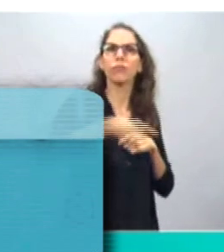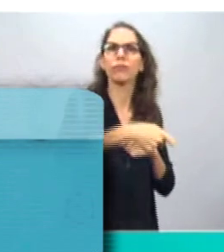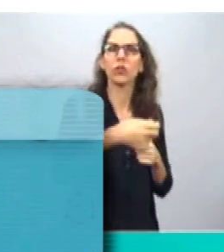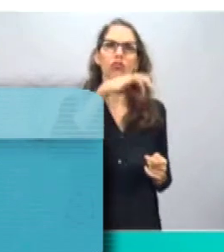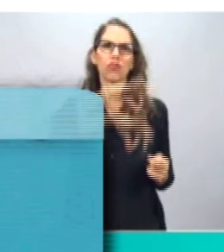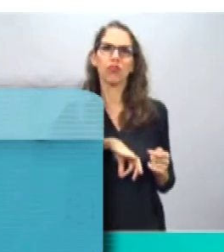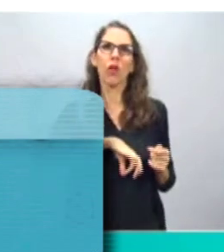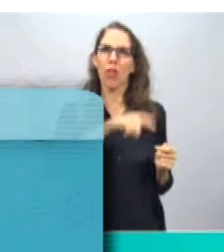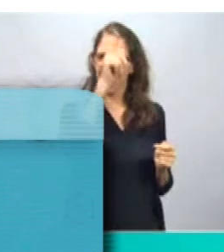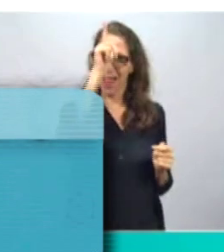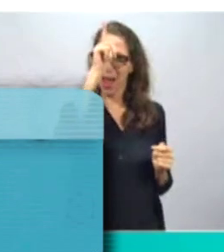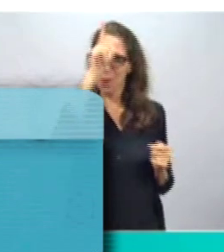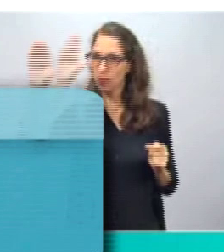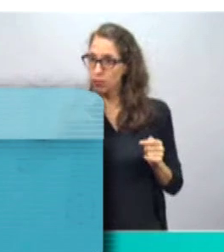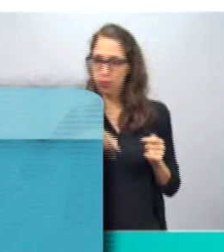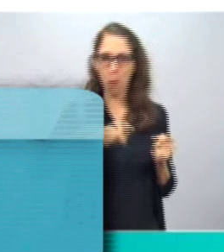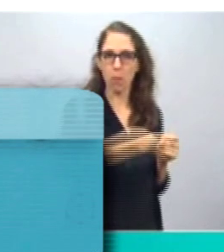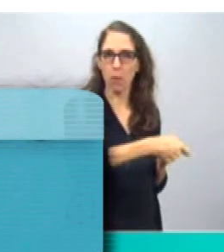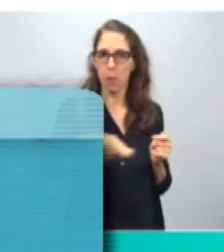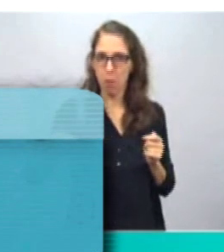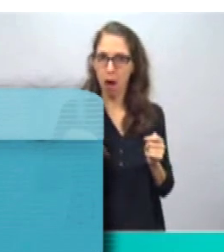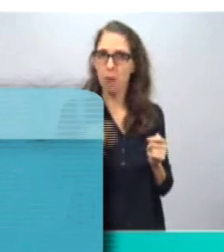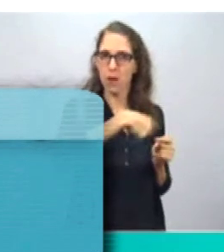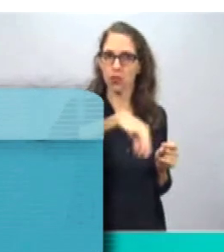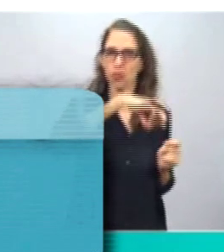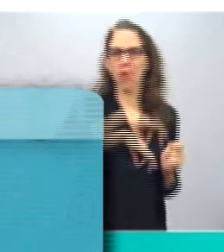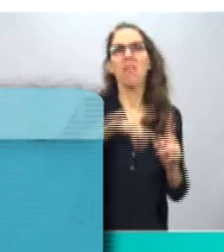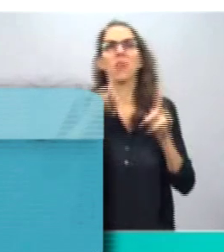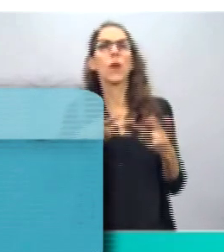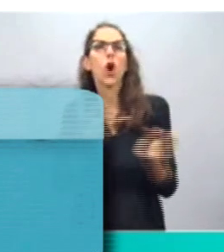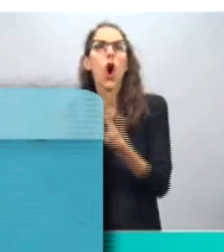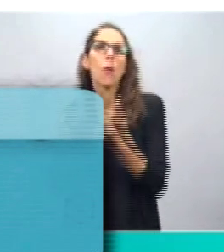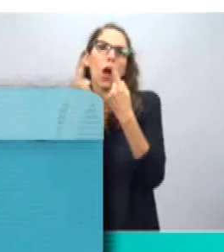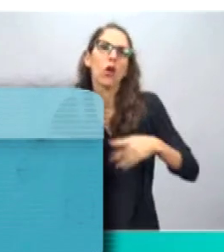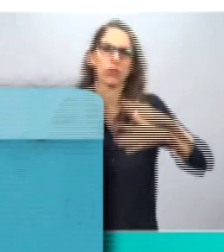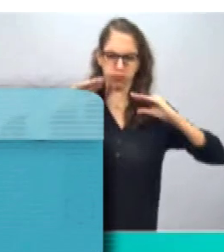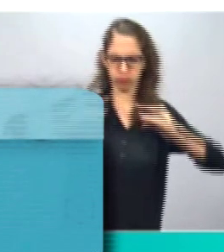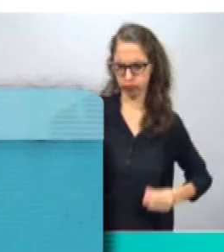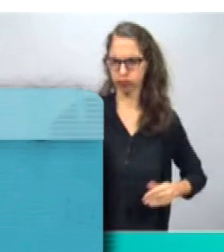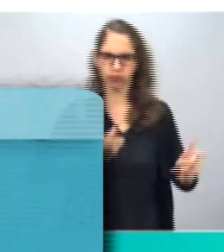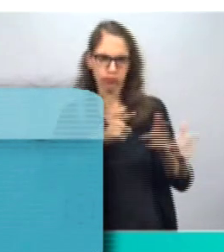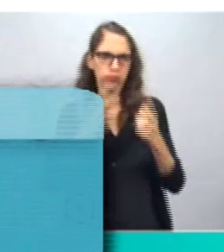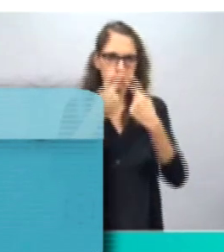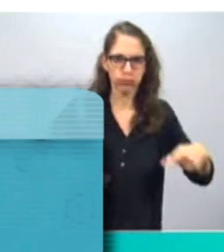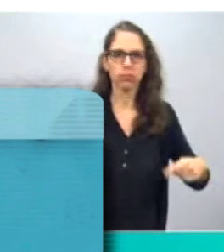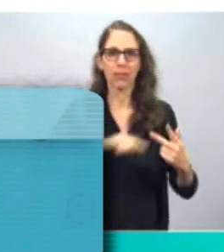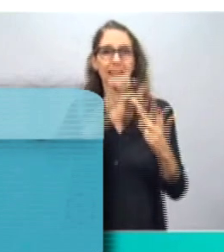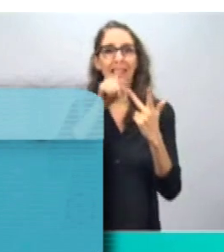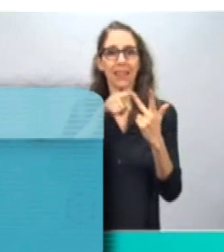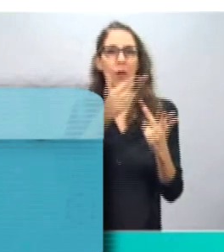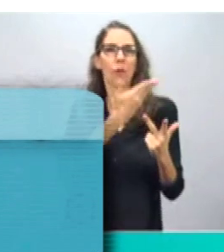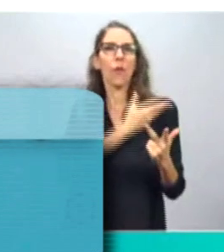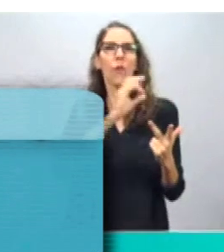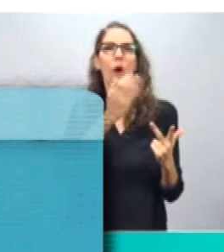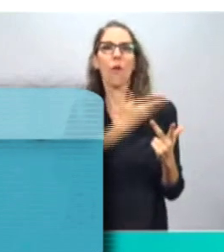de la policía de la provincia de Buenos Aires y a la compra de equipamientos, el fondo de fortalecimiento fiscal, el llamado